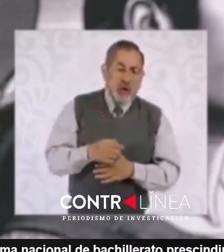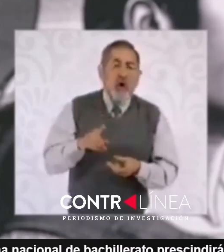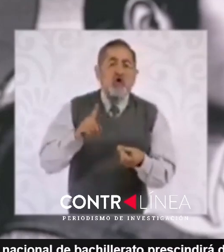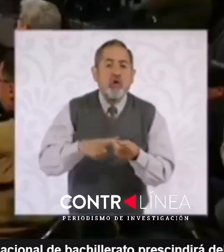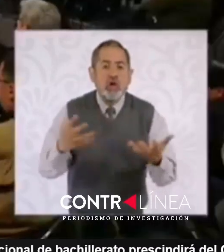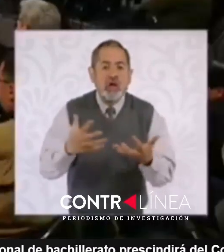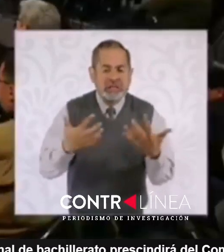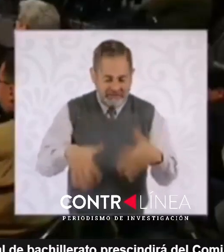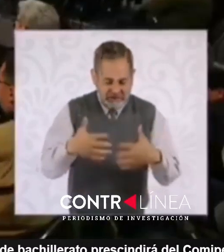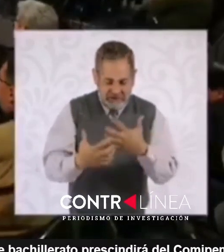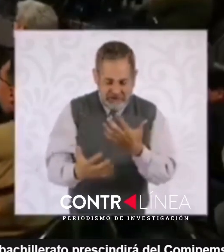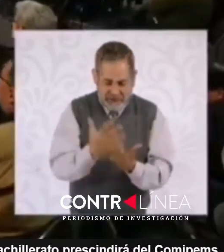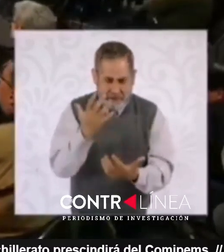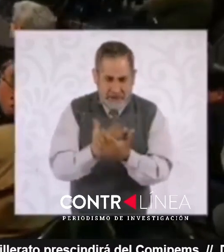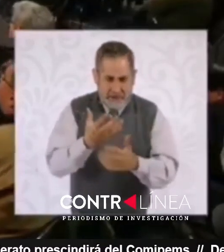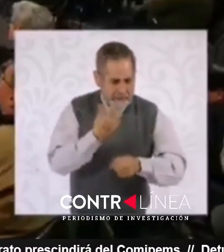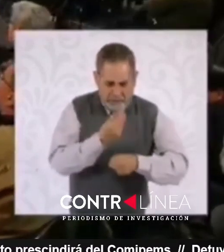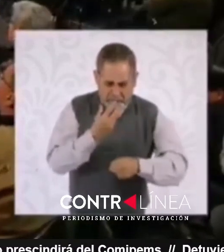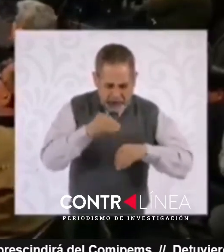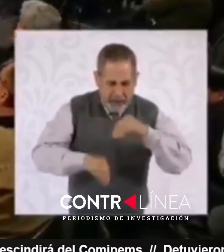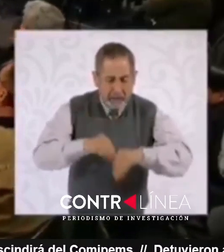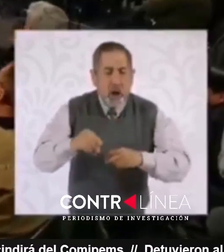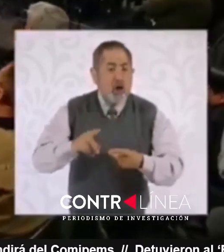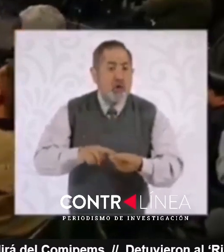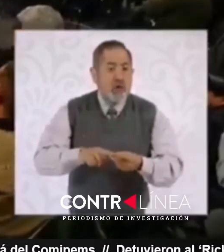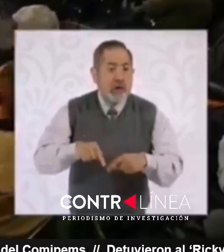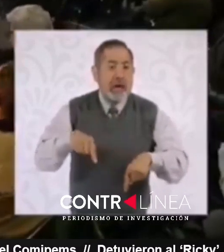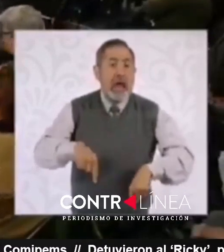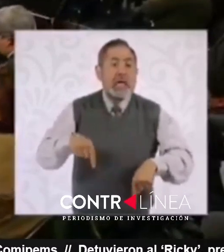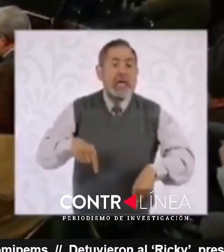México. Y la segunda